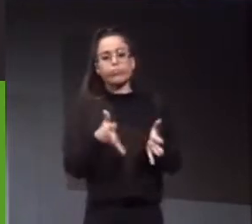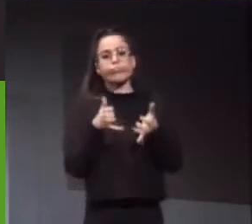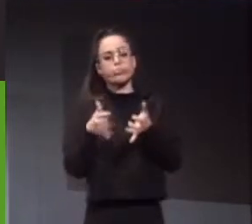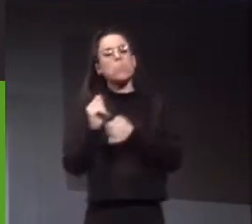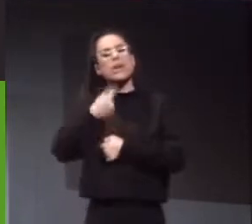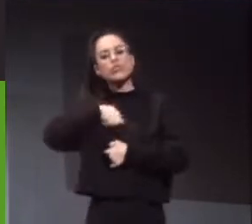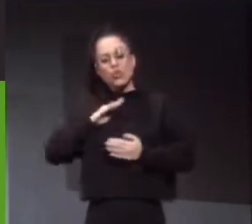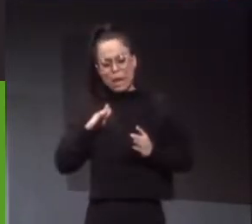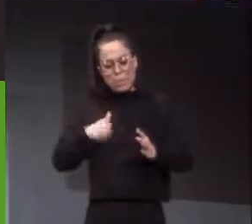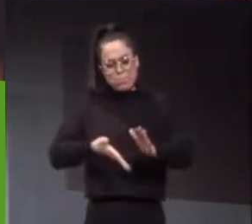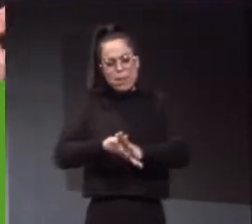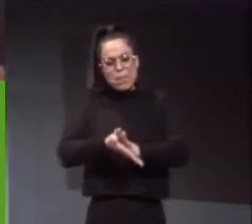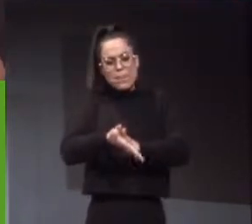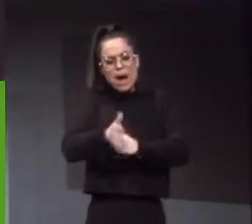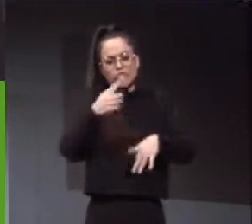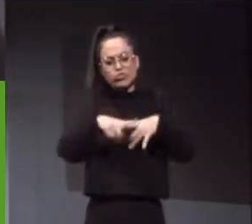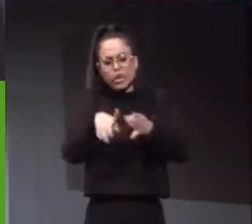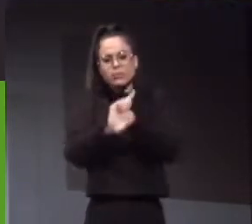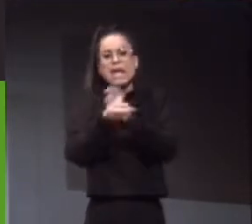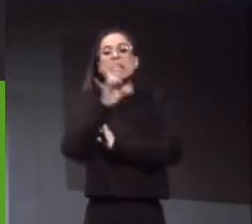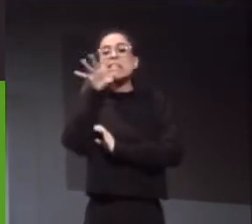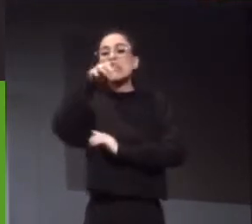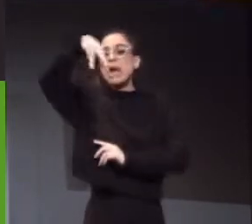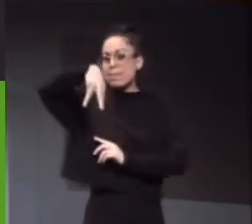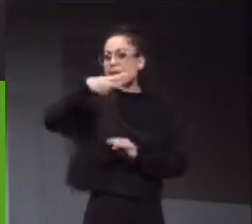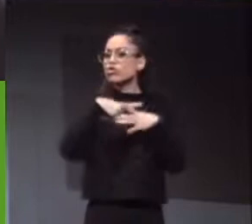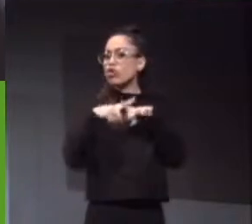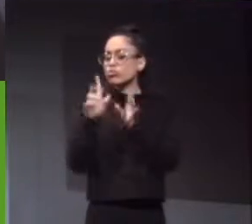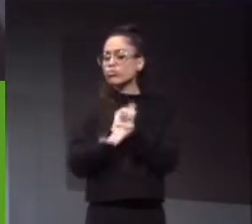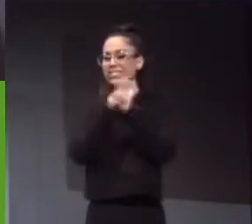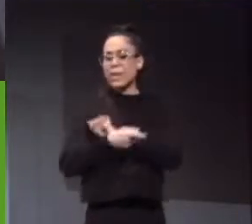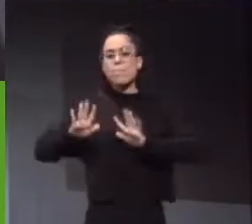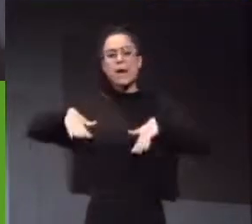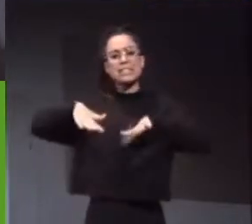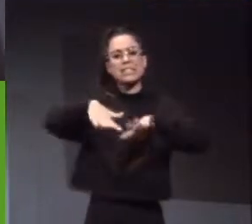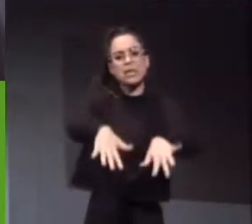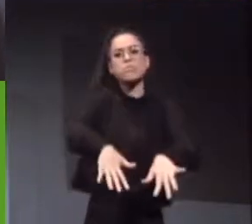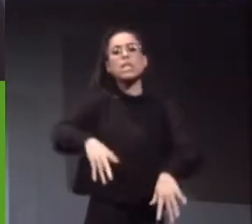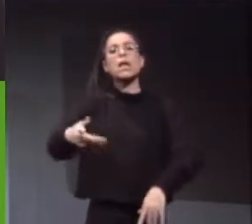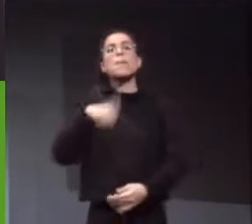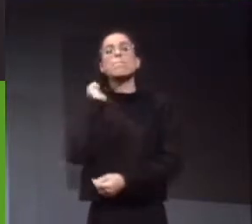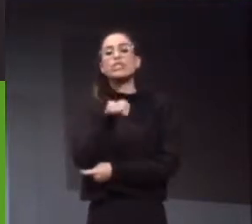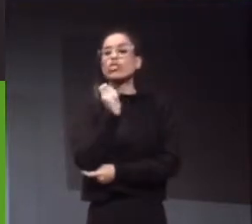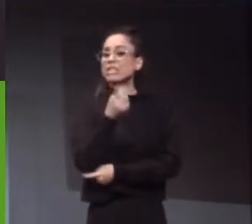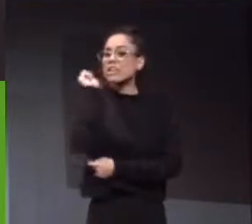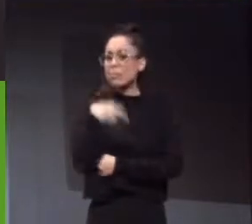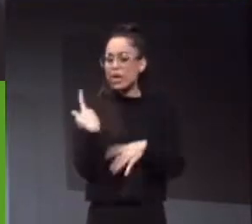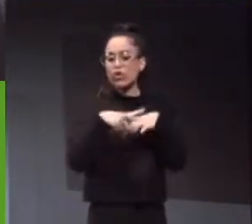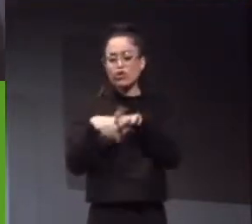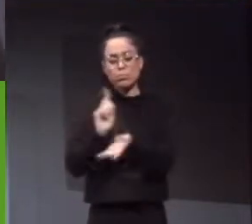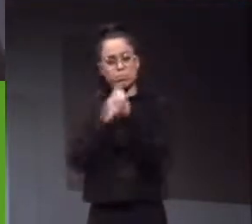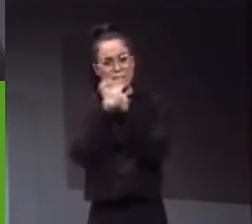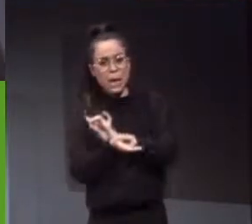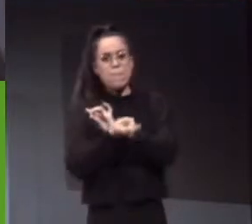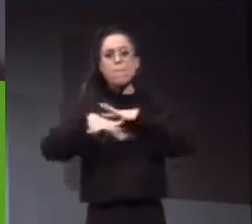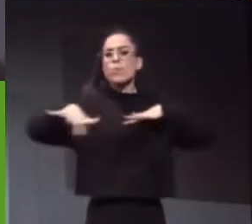camino de cambiar cosas el 15m cambio cosas las manifestaciones de los pensionistas en cambio cosas el movimiento